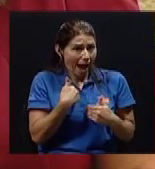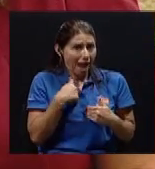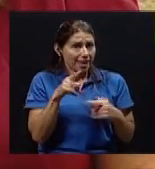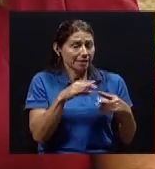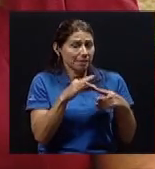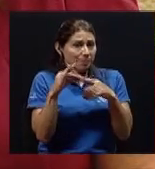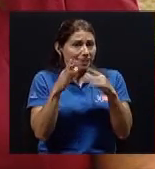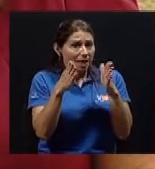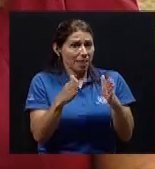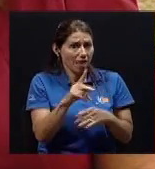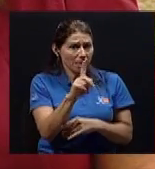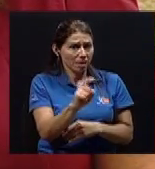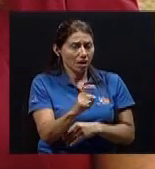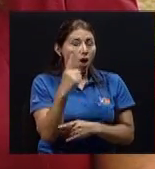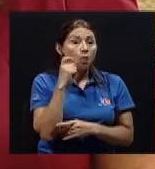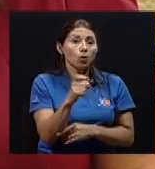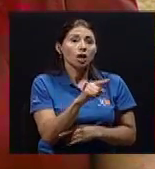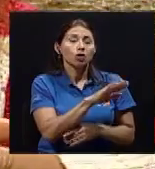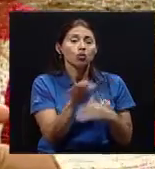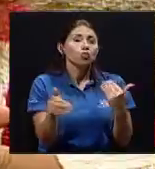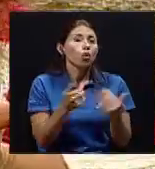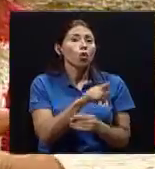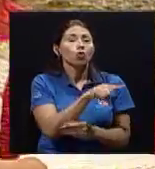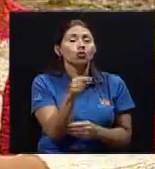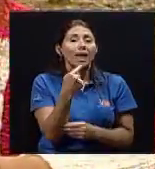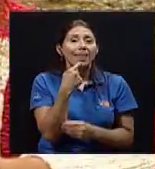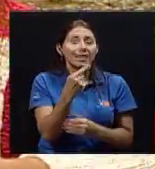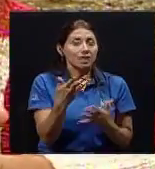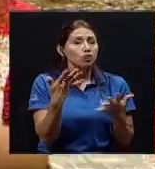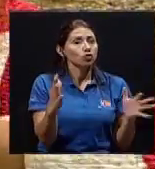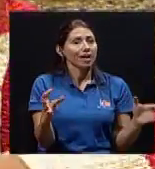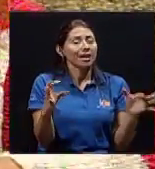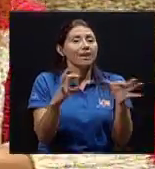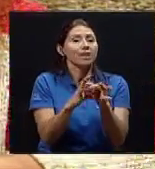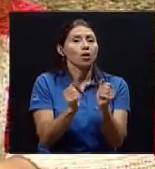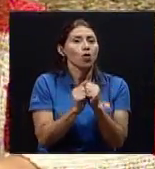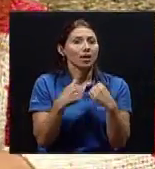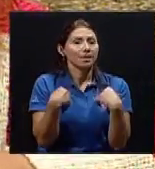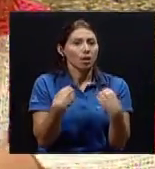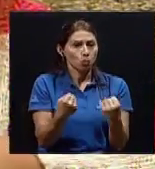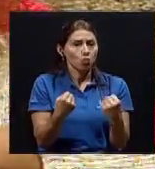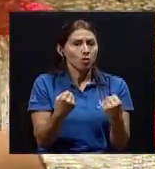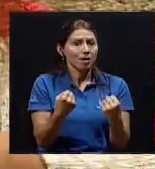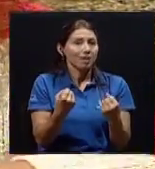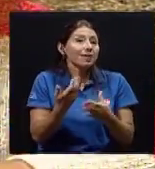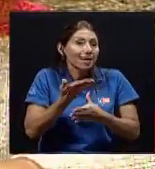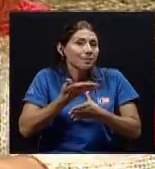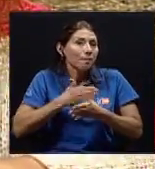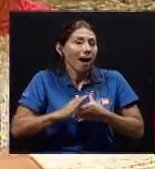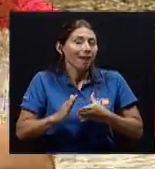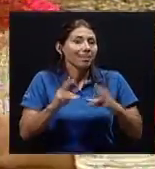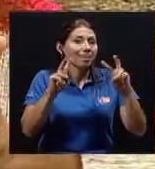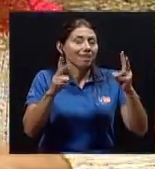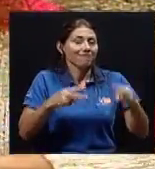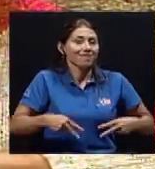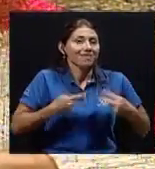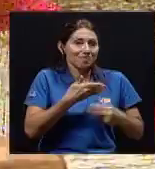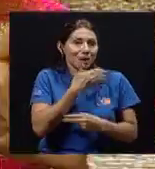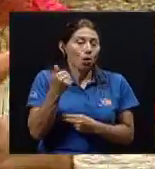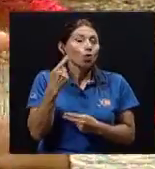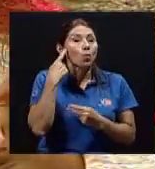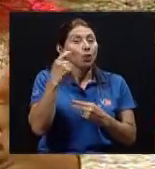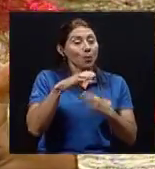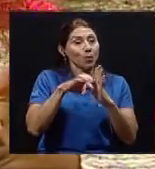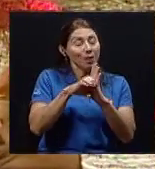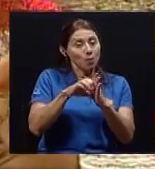porque, como estamos viendo, todas las que ha, de alguna manera, ha comentado, tienen que ver con la salud y es parte del vivir mejor. Uh-huh. Porque